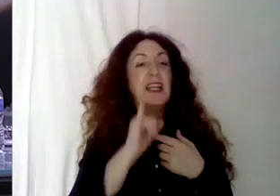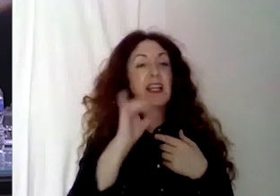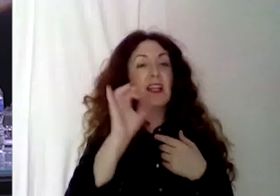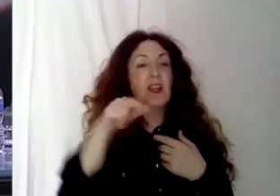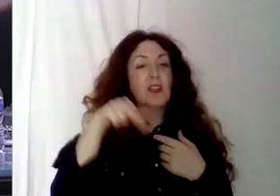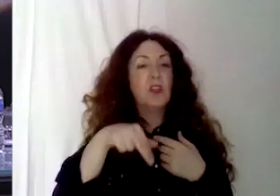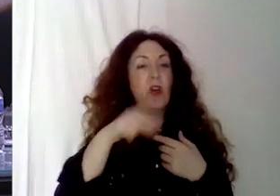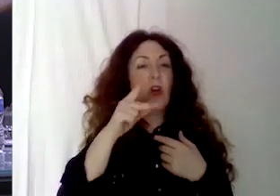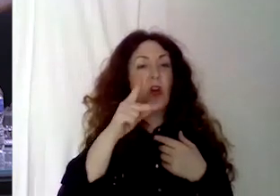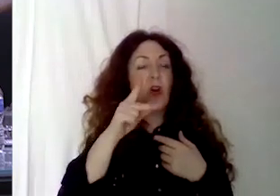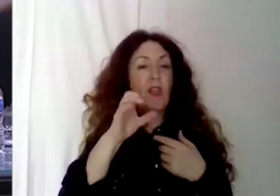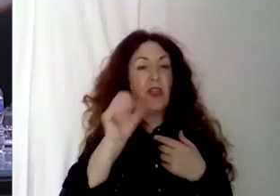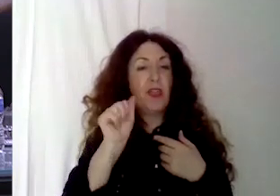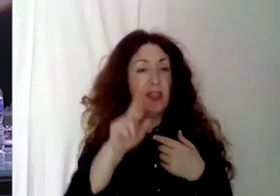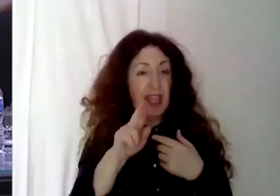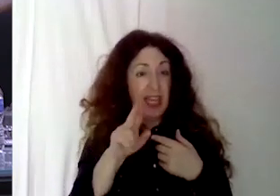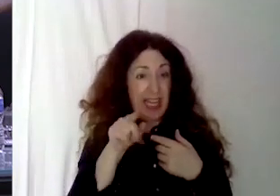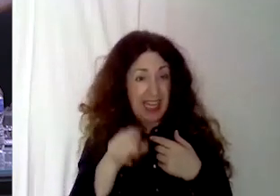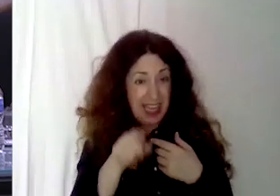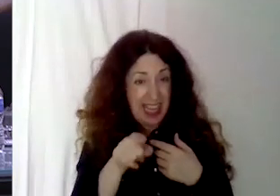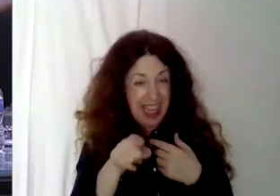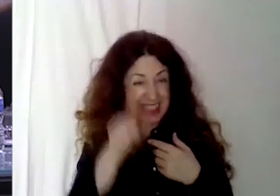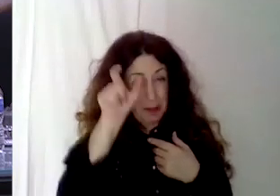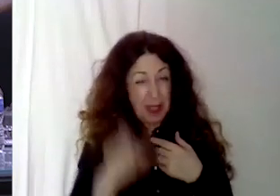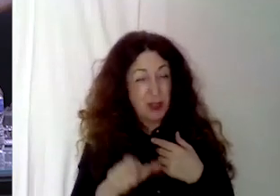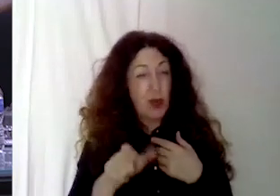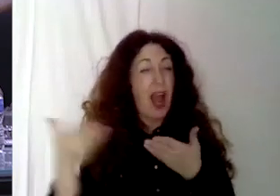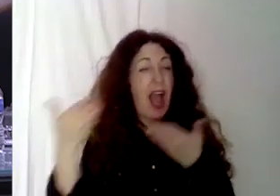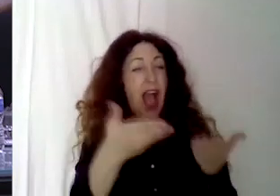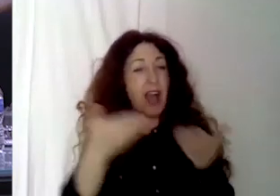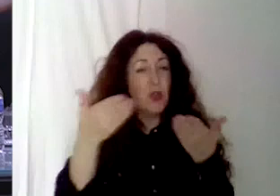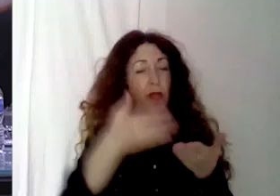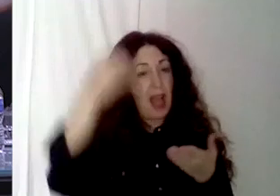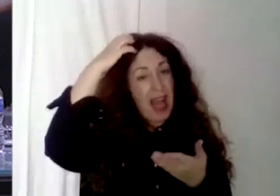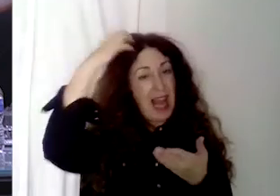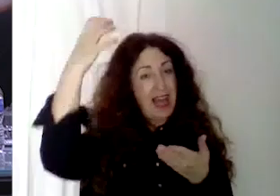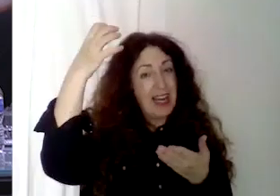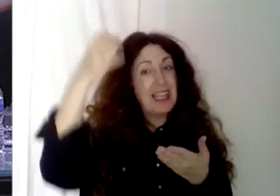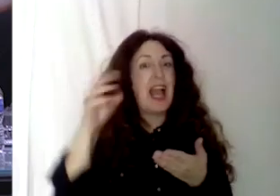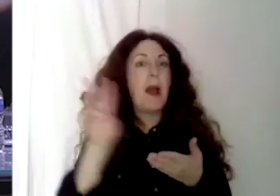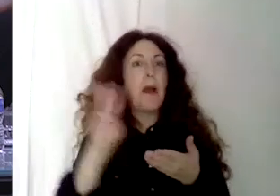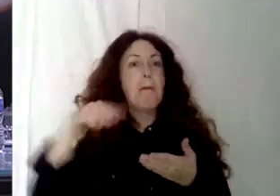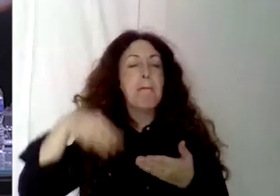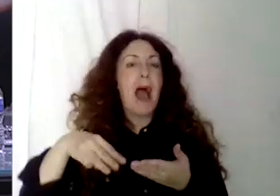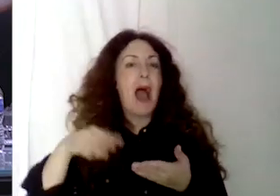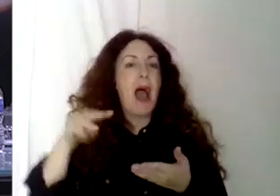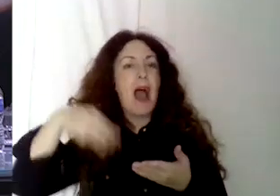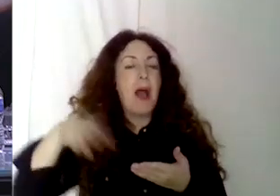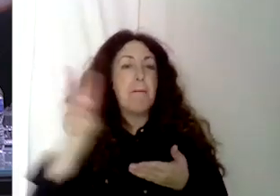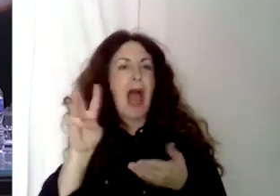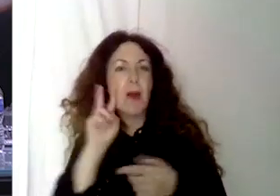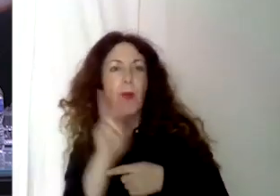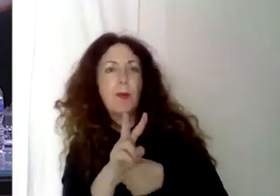John Dee es uno de los personajes más extraordinarios que atrapa a Marlowe, porque John Dee lleva un